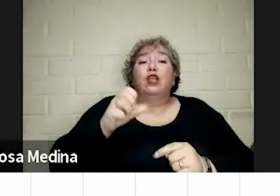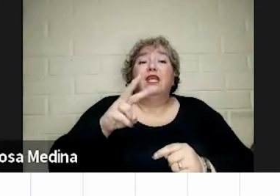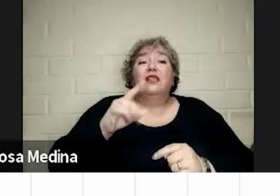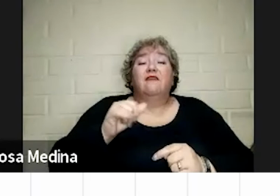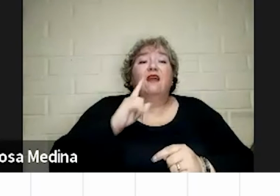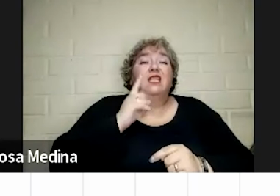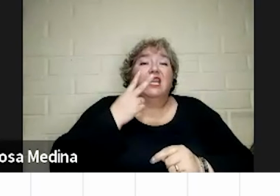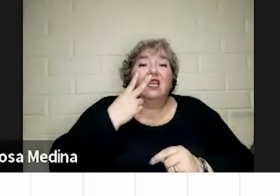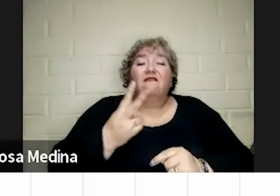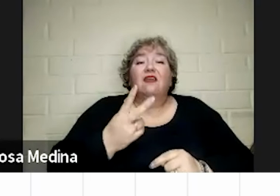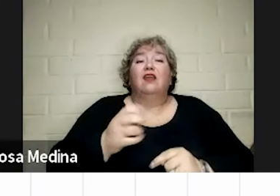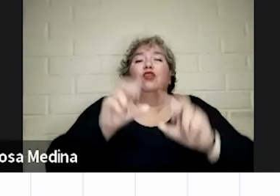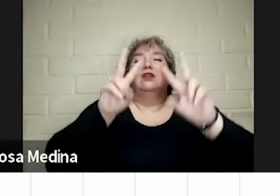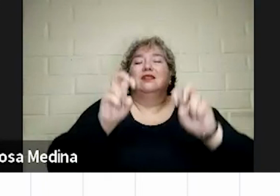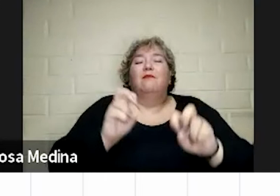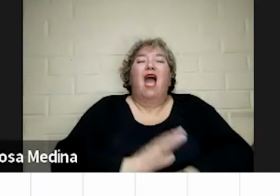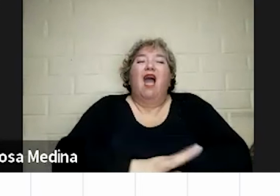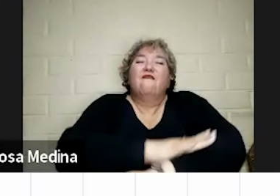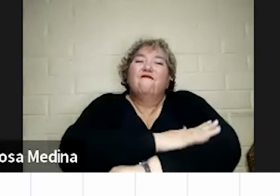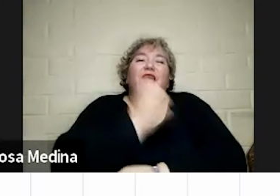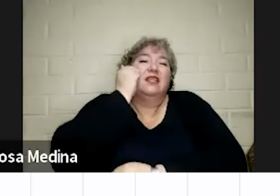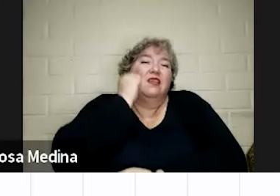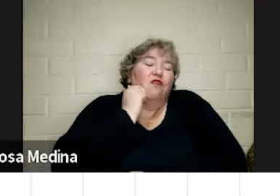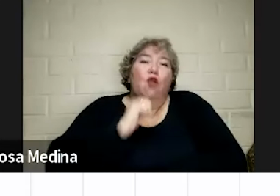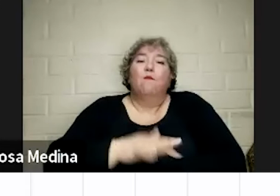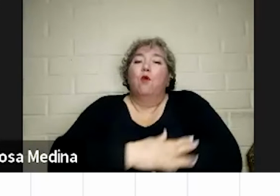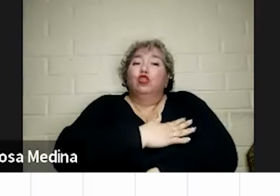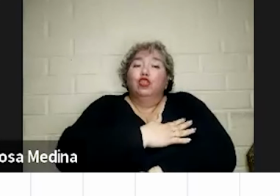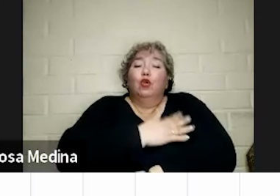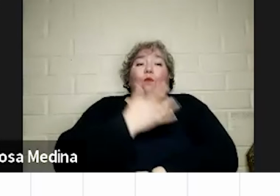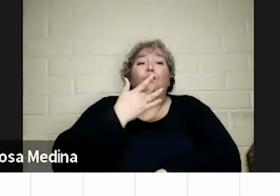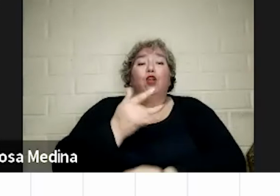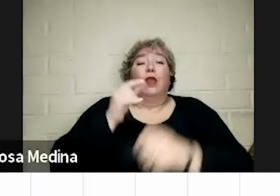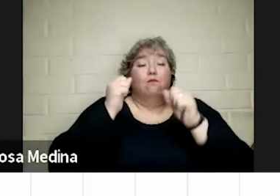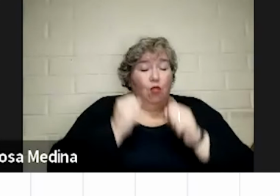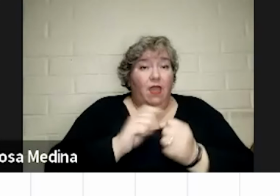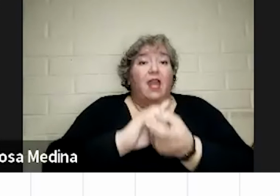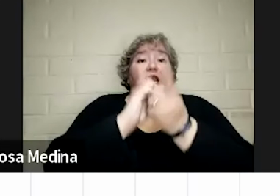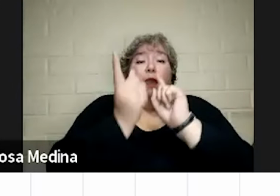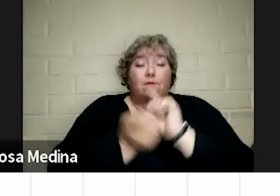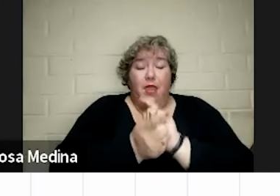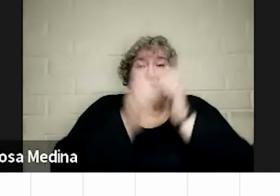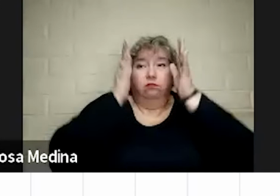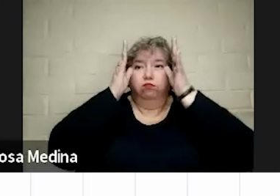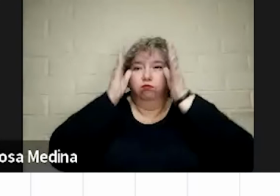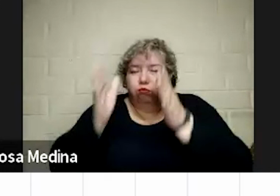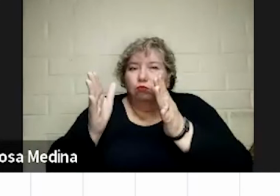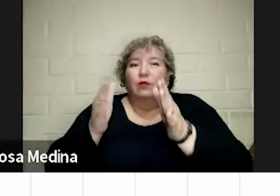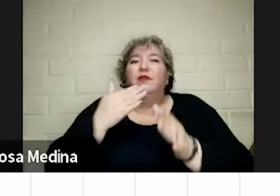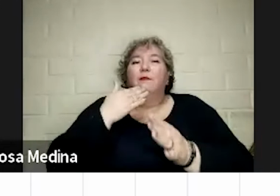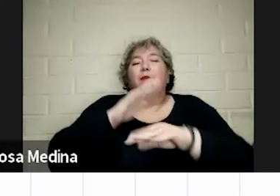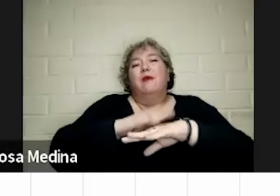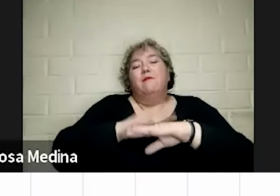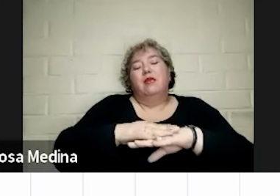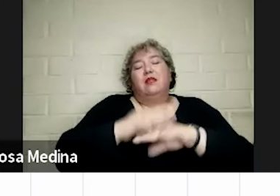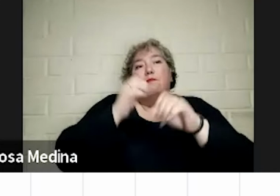componente afectivo o con el desarrollo emocional, porque el poder cambiar de foco también nos permite ponernos en el lugar del